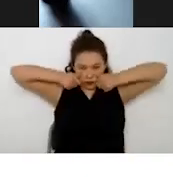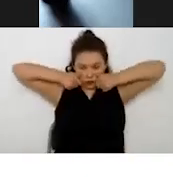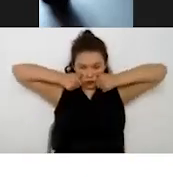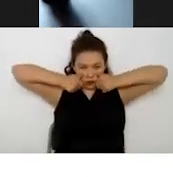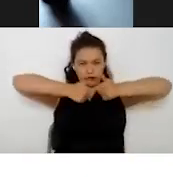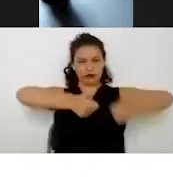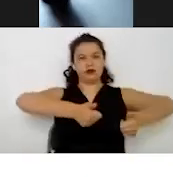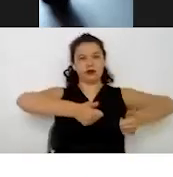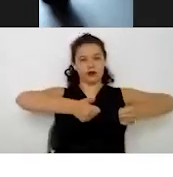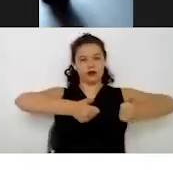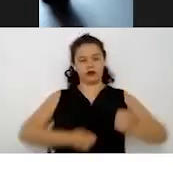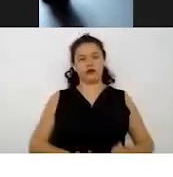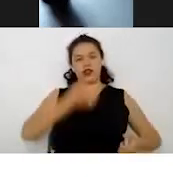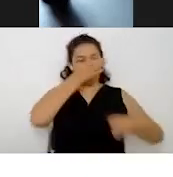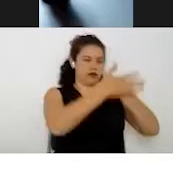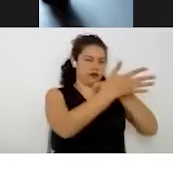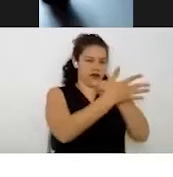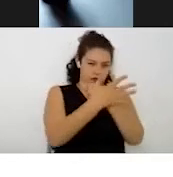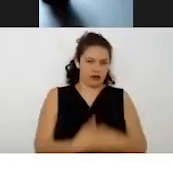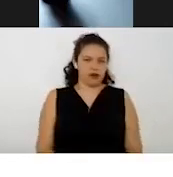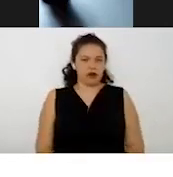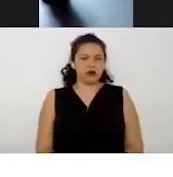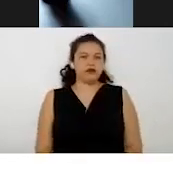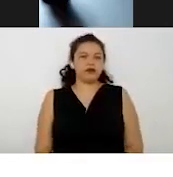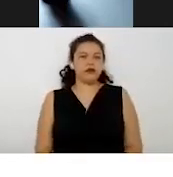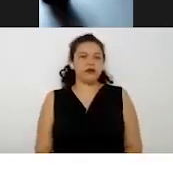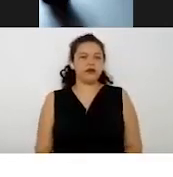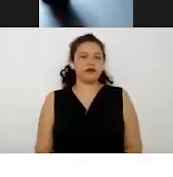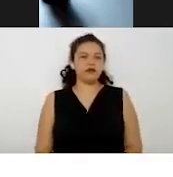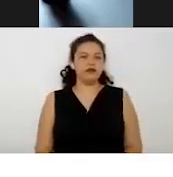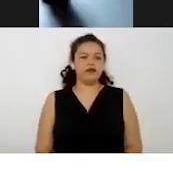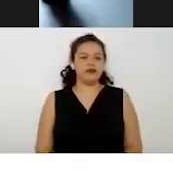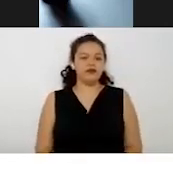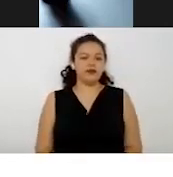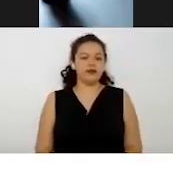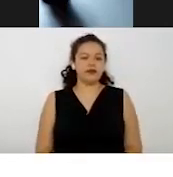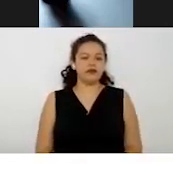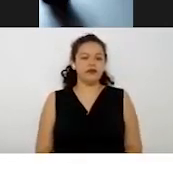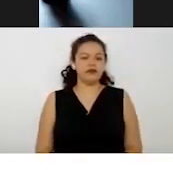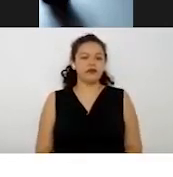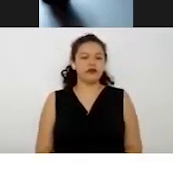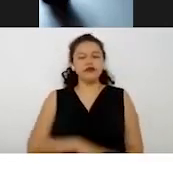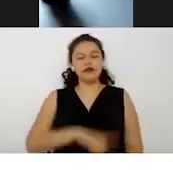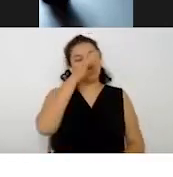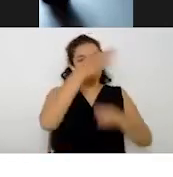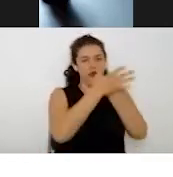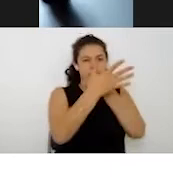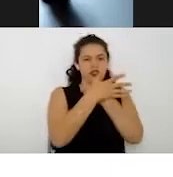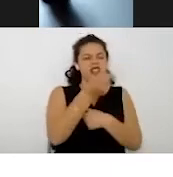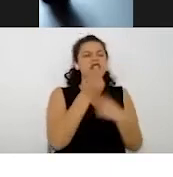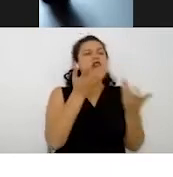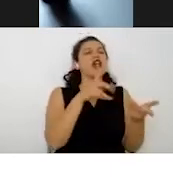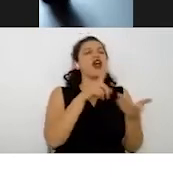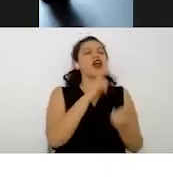La A viene de alertamientos. Alerta. ¿Ok? ¿Qué dijimos que podría involucrar lo que es el alertamiento, el alerta?